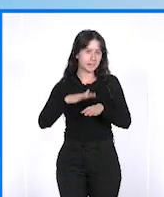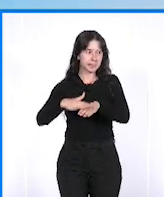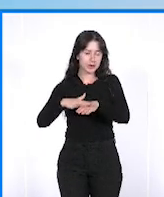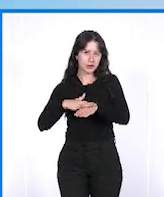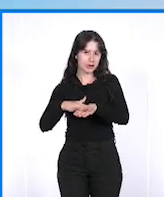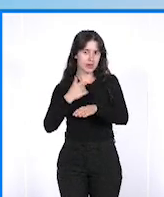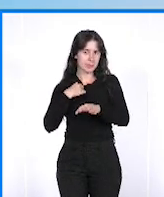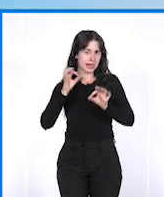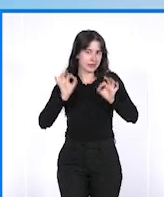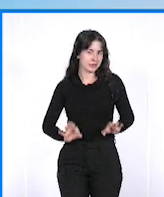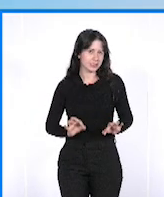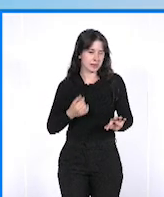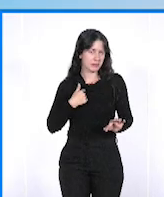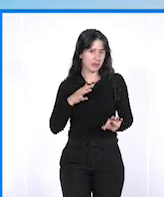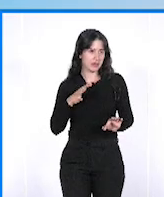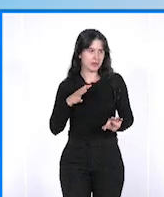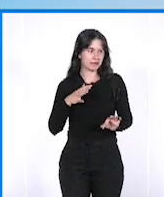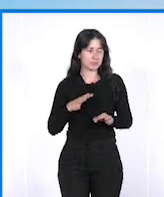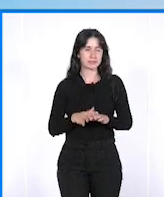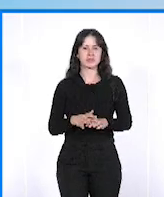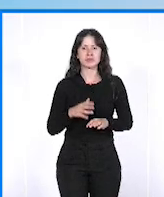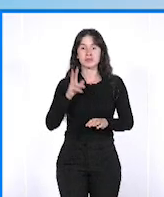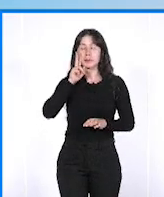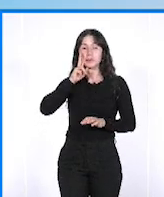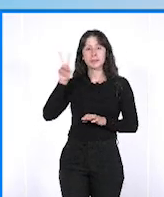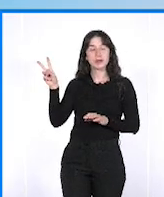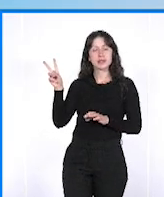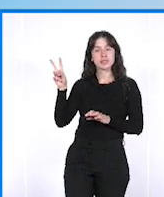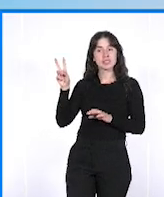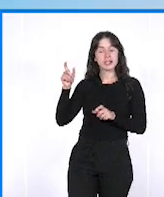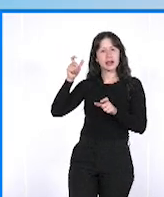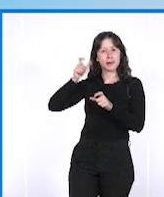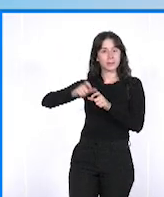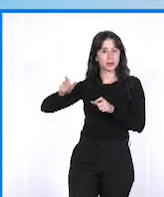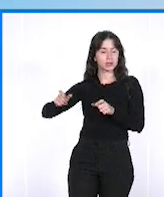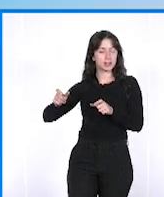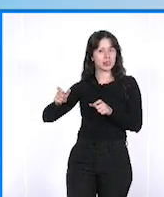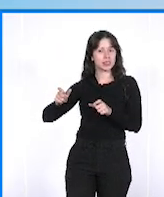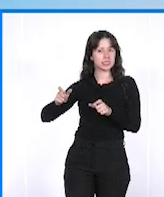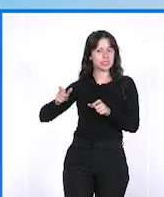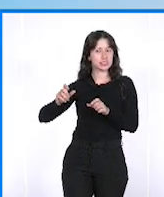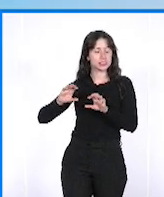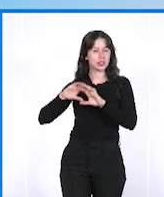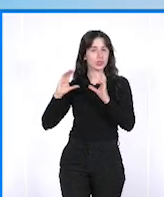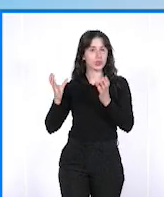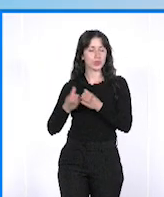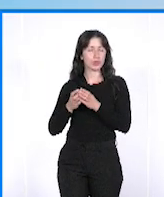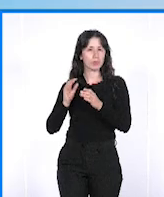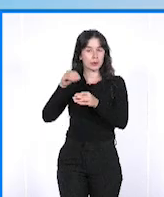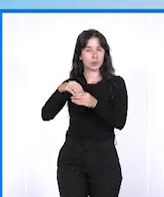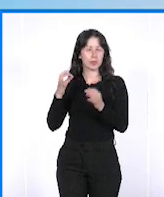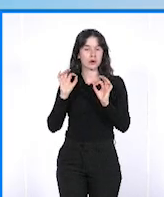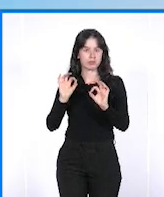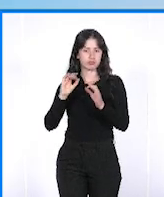pero soy así de friky eh veis aquí tenemos solo digamos a las personas que conforman el grupo del